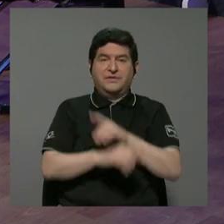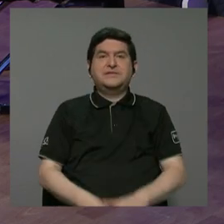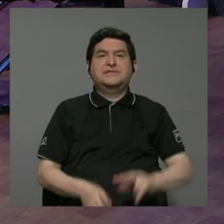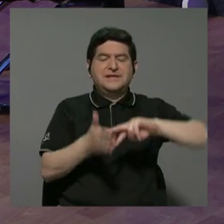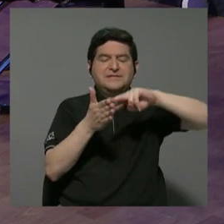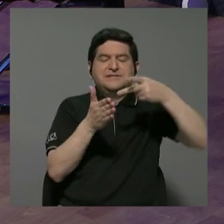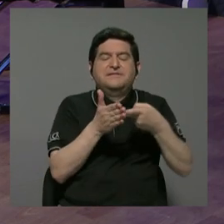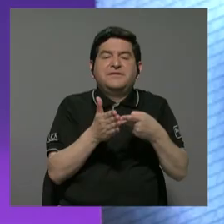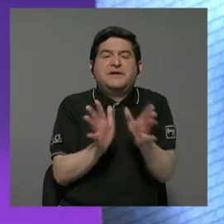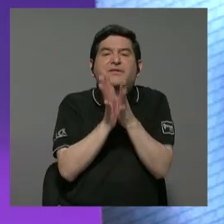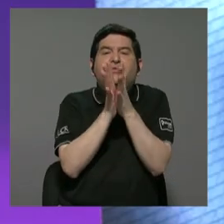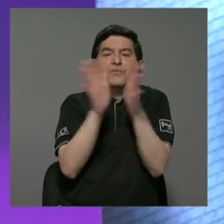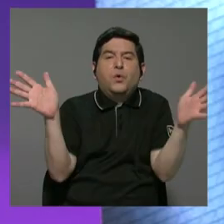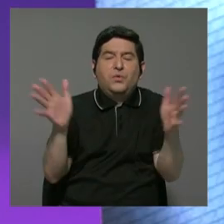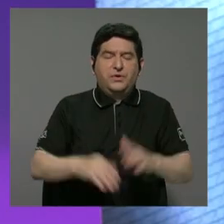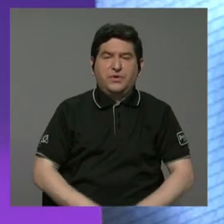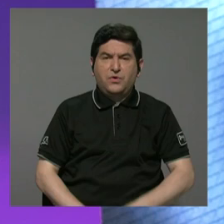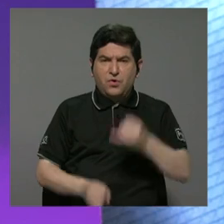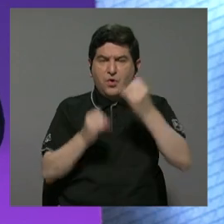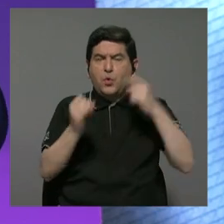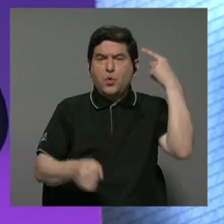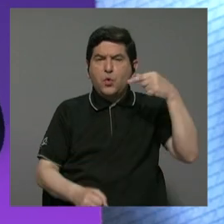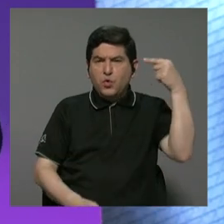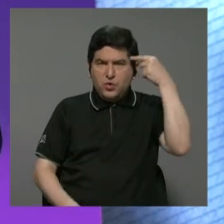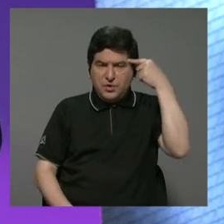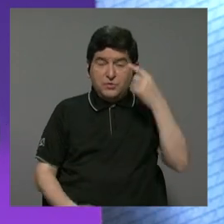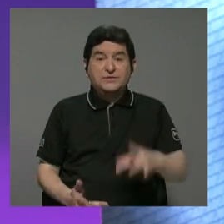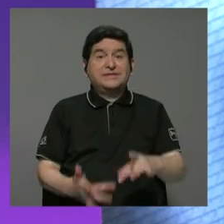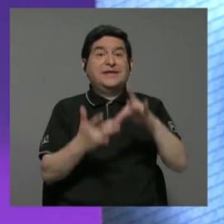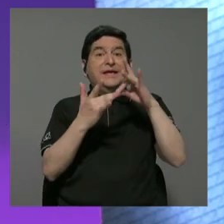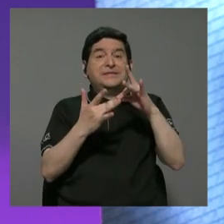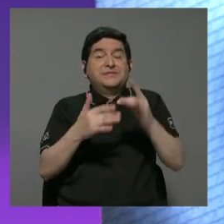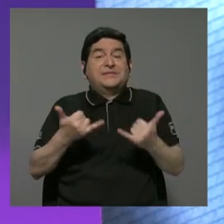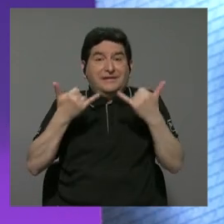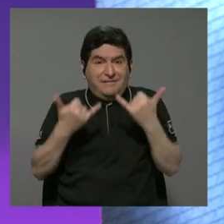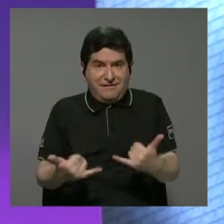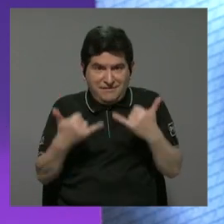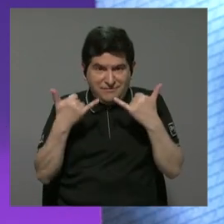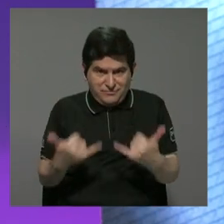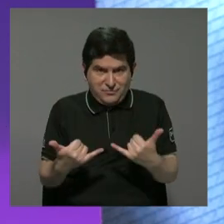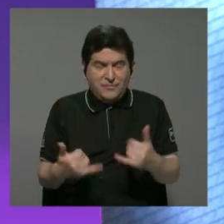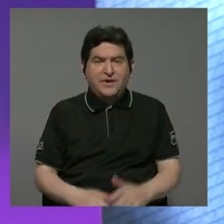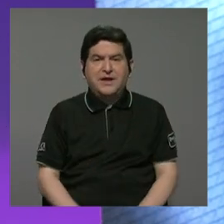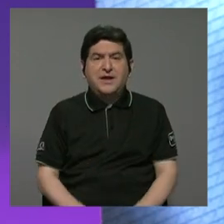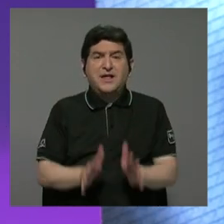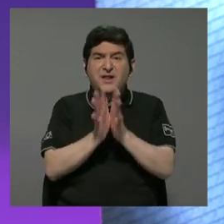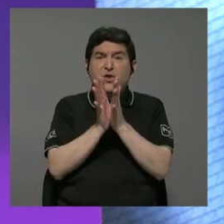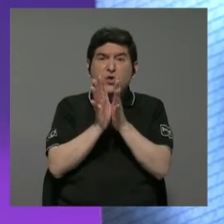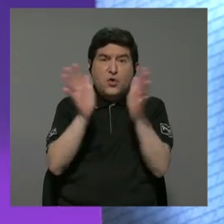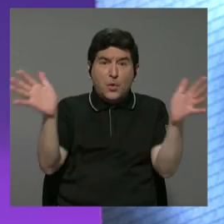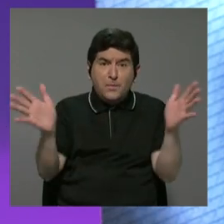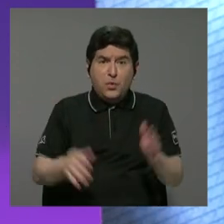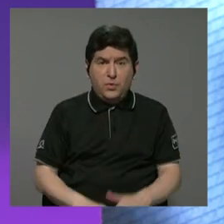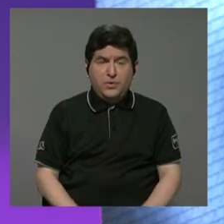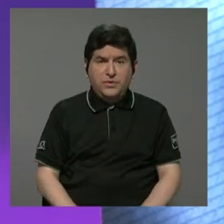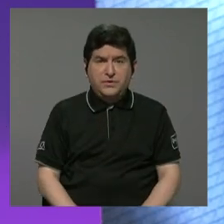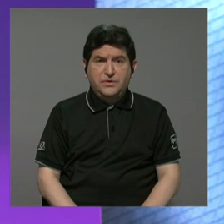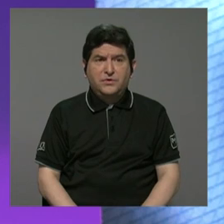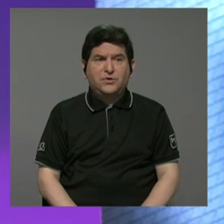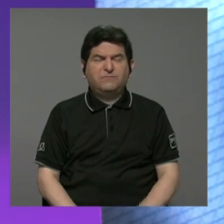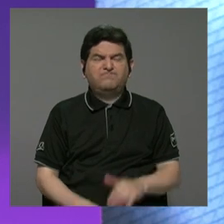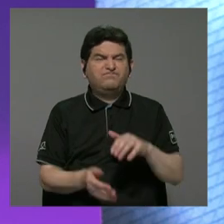de lo público y cómo en las últimas administraciones, pero particularmente en esta, lo público ha venido siendo,